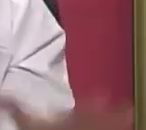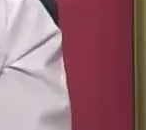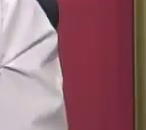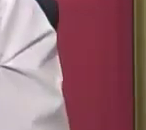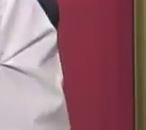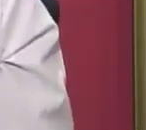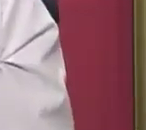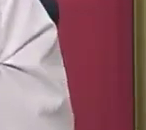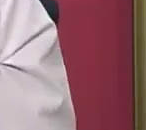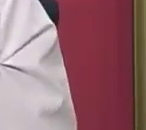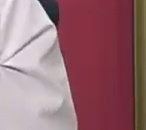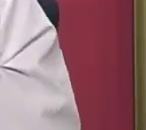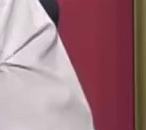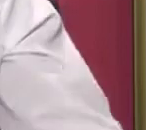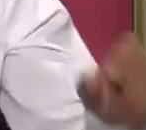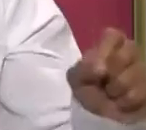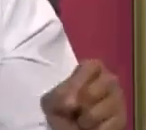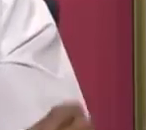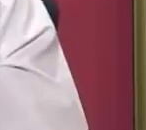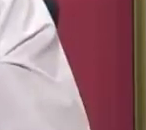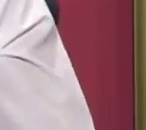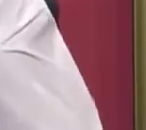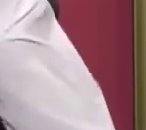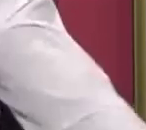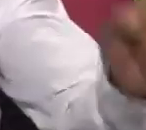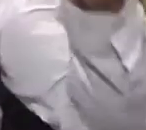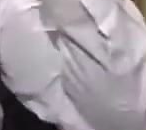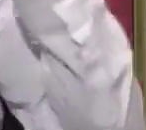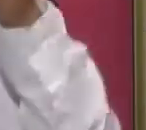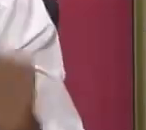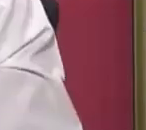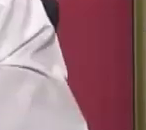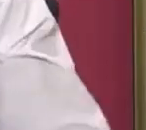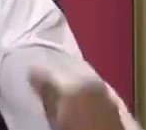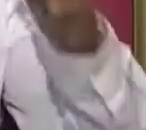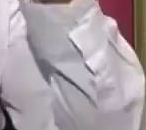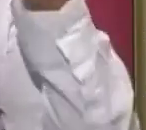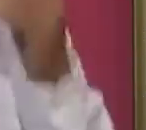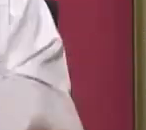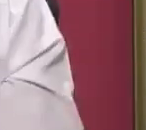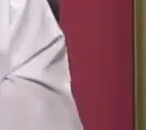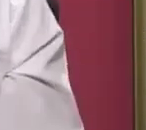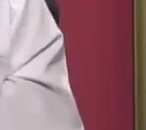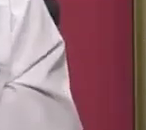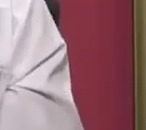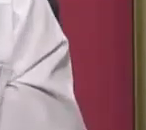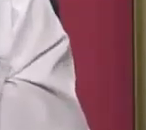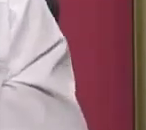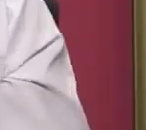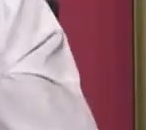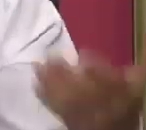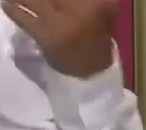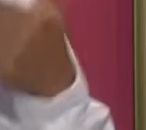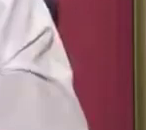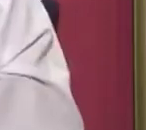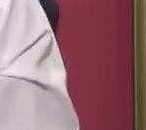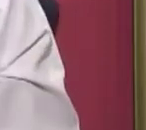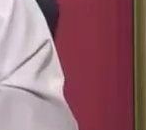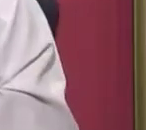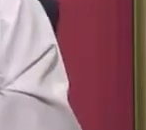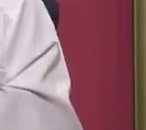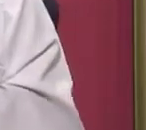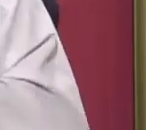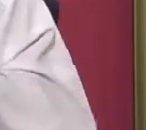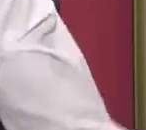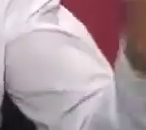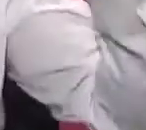Eso es maravilloso. Por eso es que el Evangelio es lo más precioso y lo más maravilloso que puede recibir el